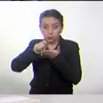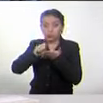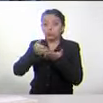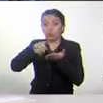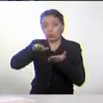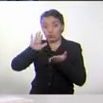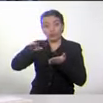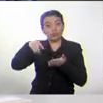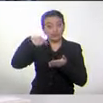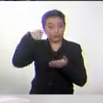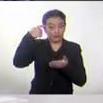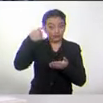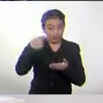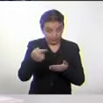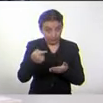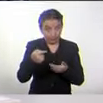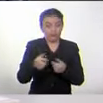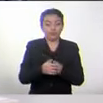adelante.